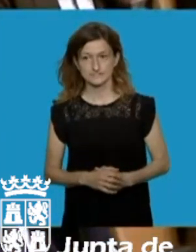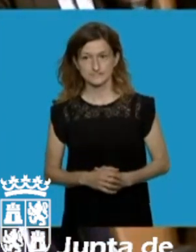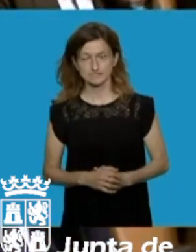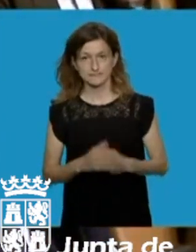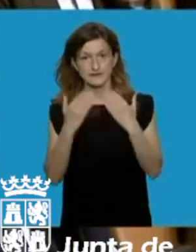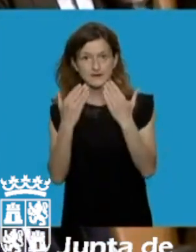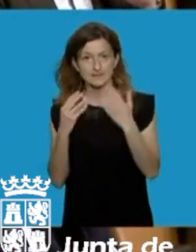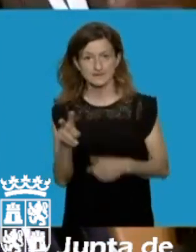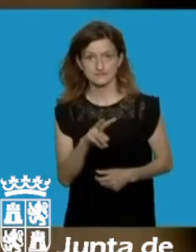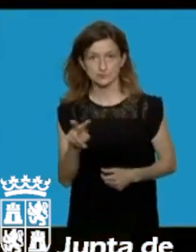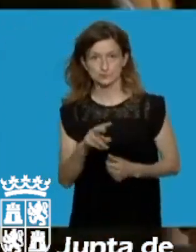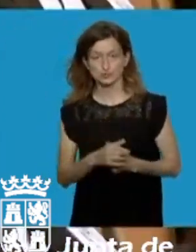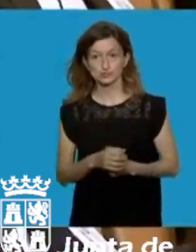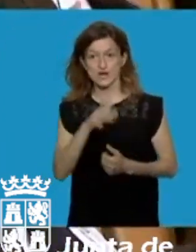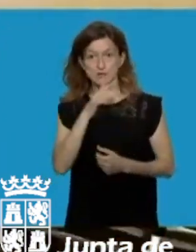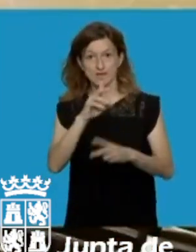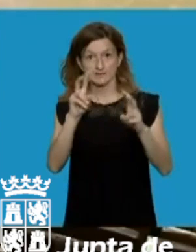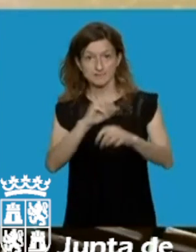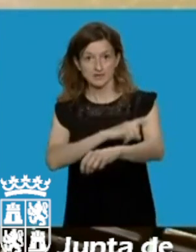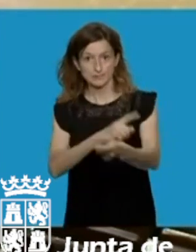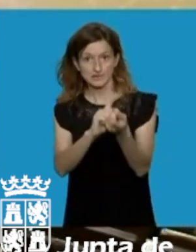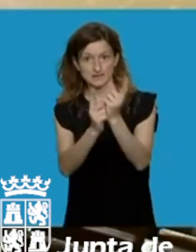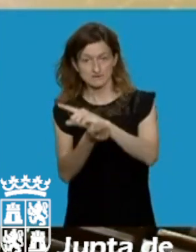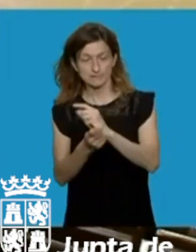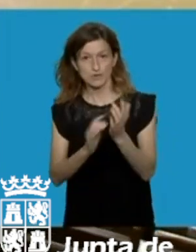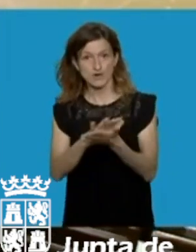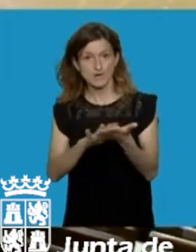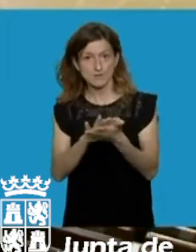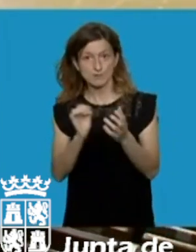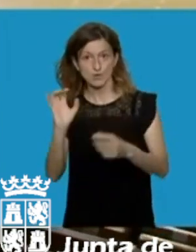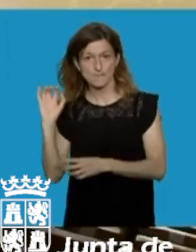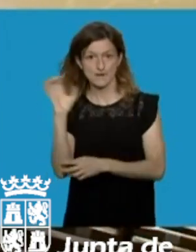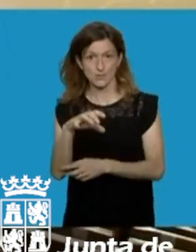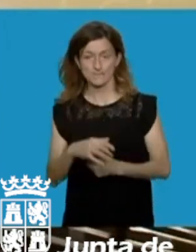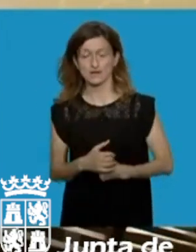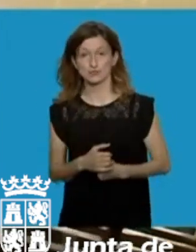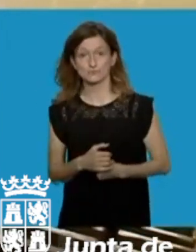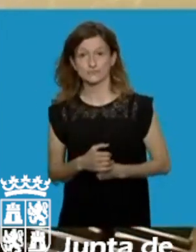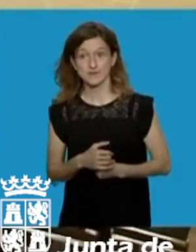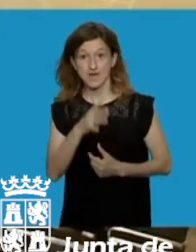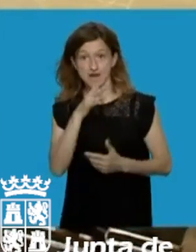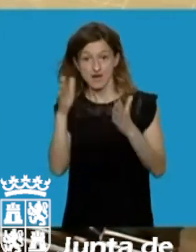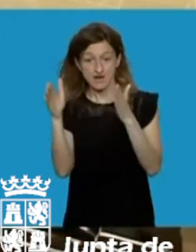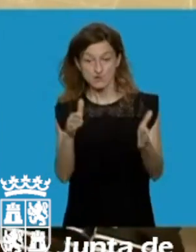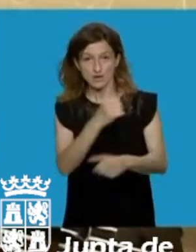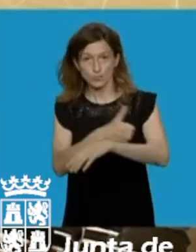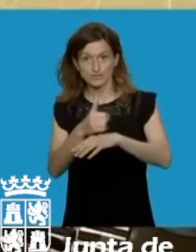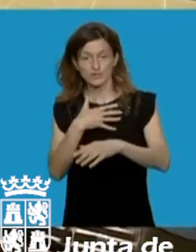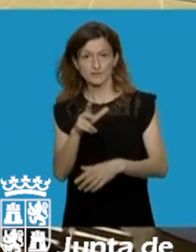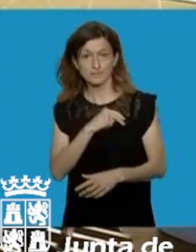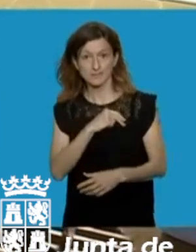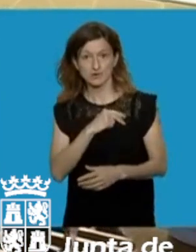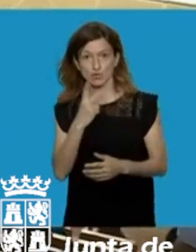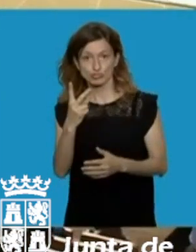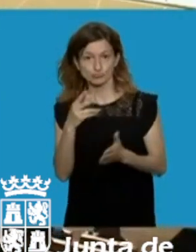Muchas gracias a los dos. Cambiamos de deporte. Vamos a hablar ahora un poquito de balonmano. En esta edición, el jurado quiere premiar la trayectoria de